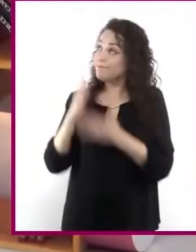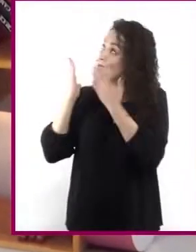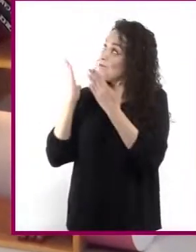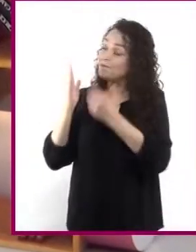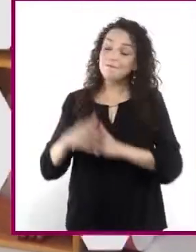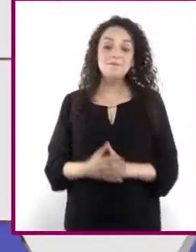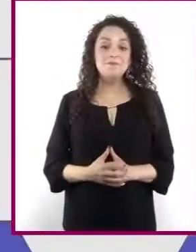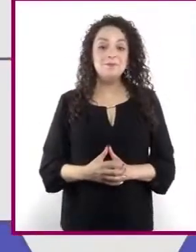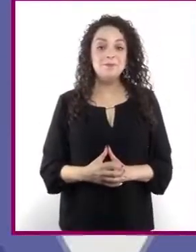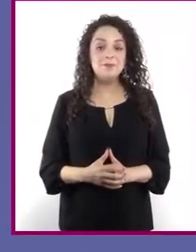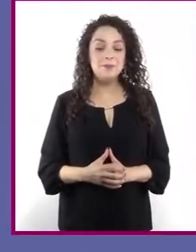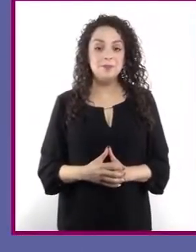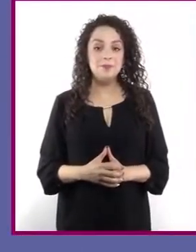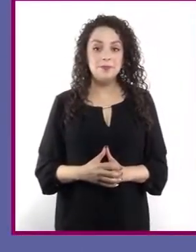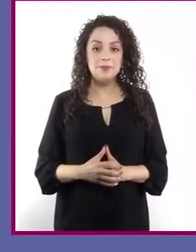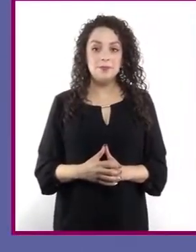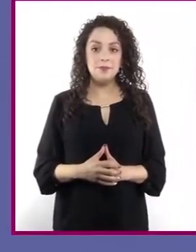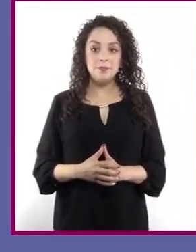video!